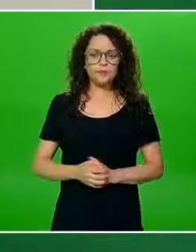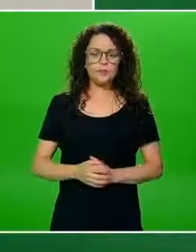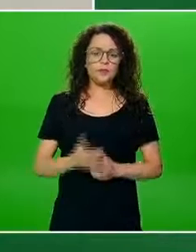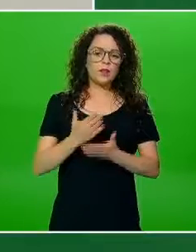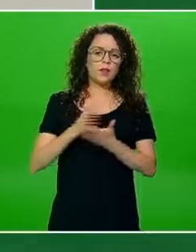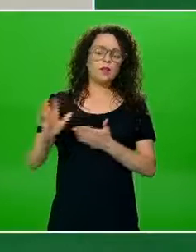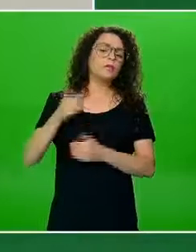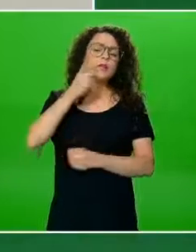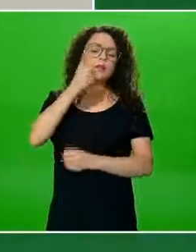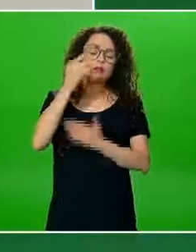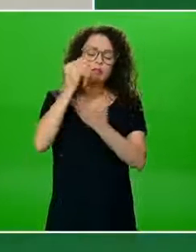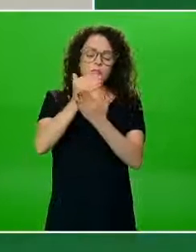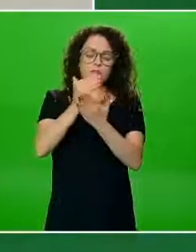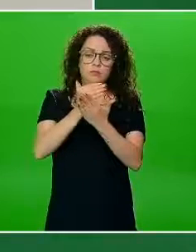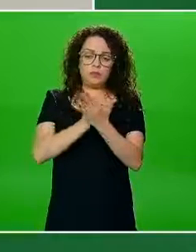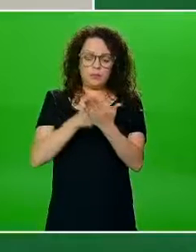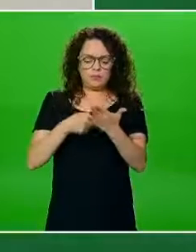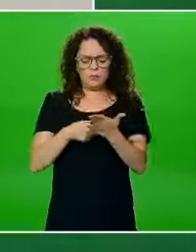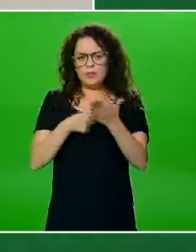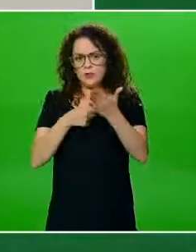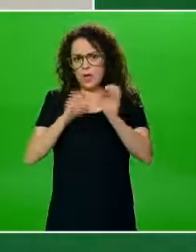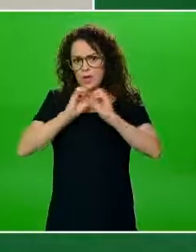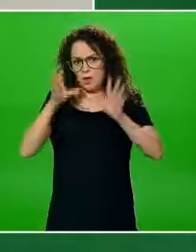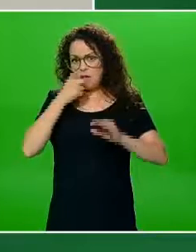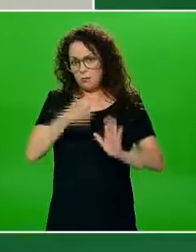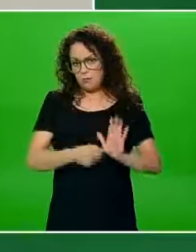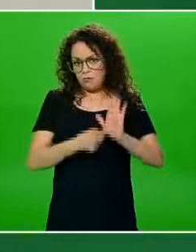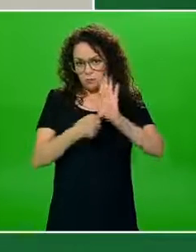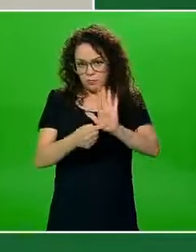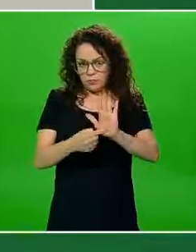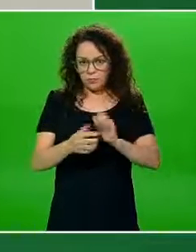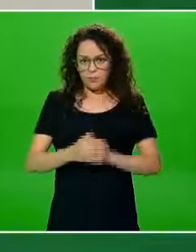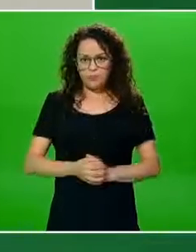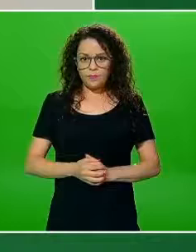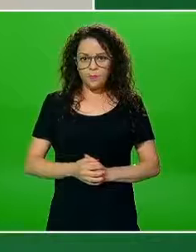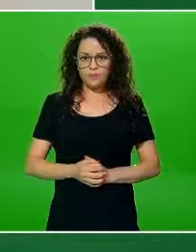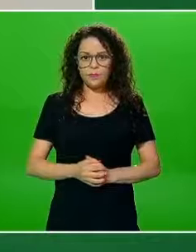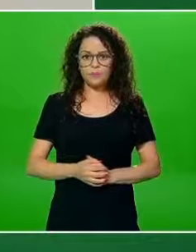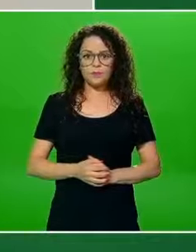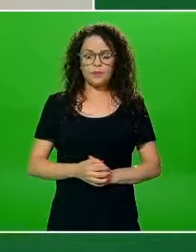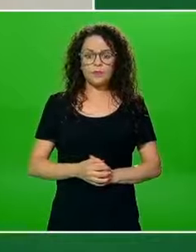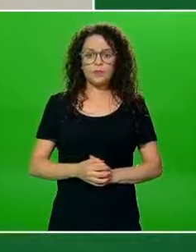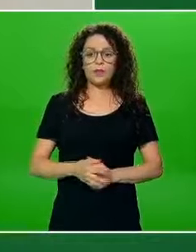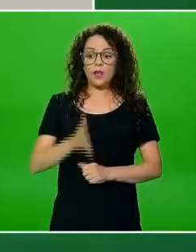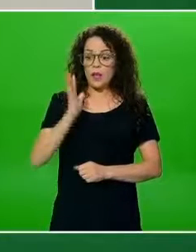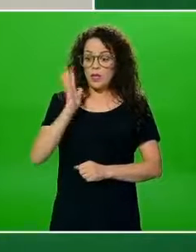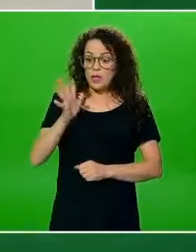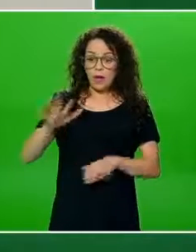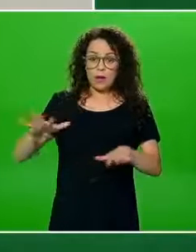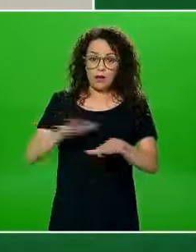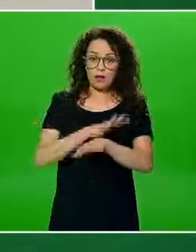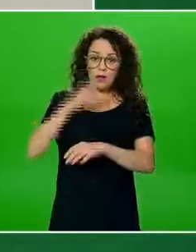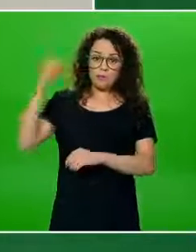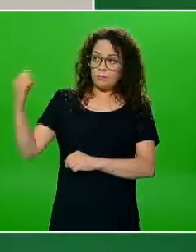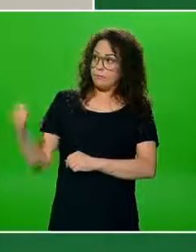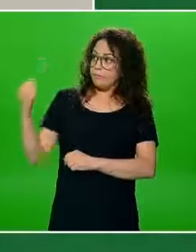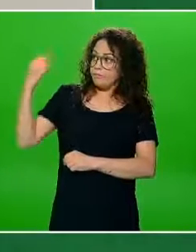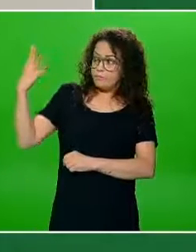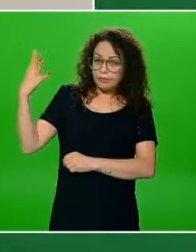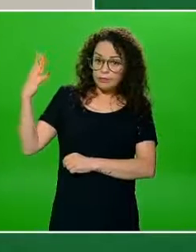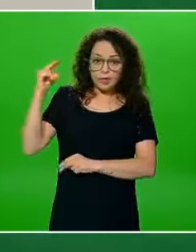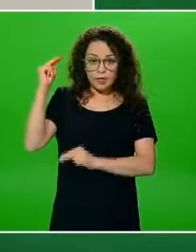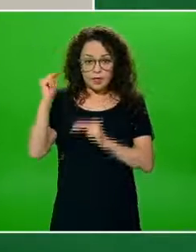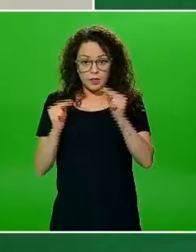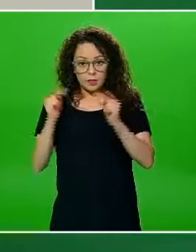también plantea es que aunque pase yo a esta continuidad de operaciones y disminuye en su momento